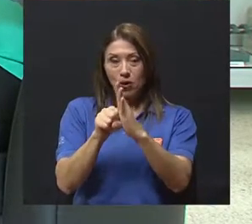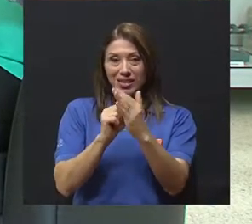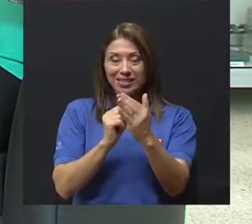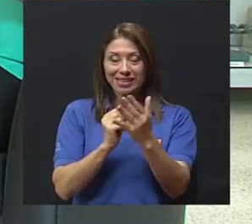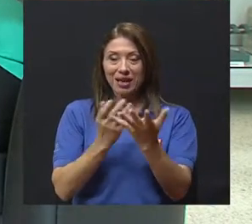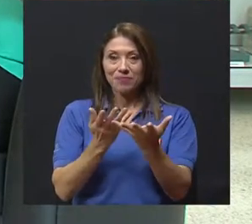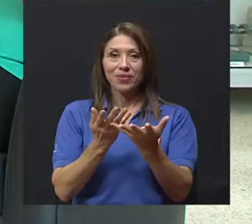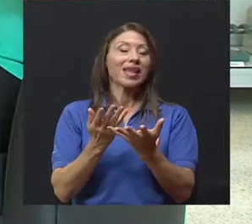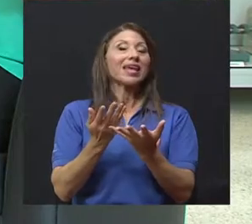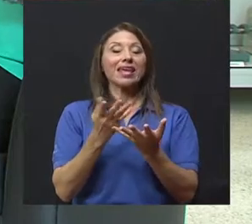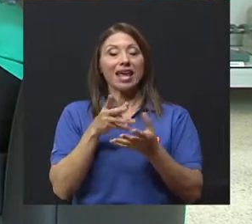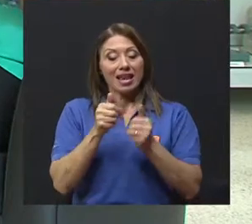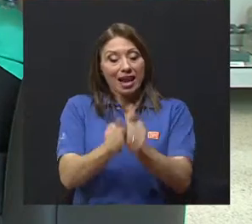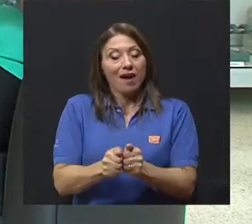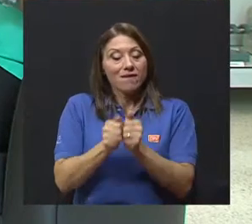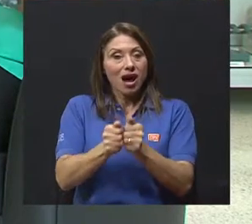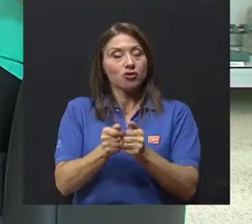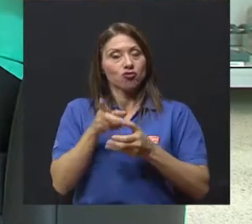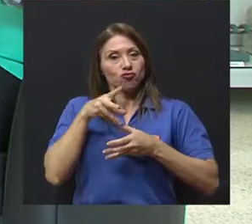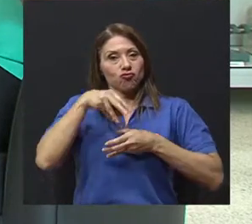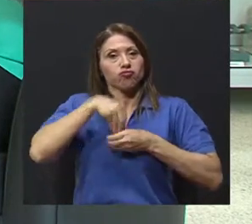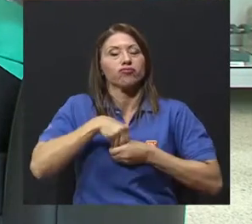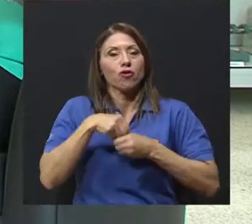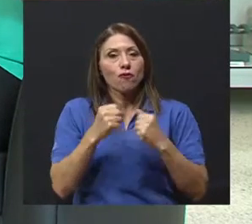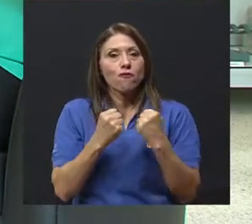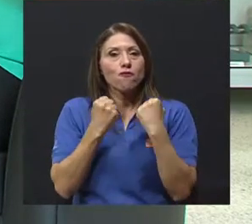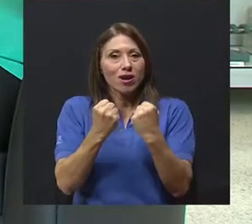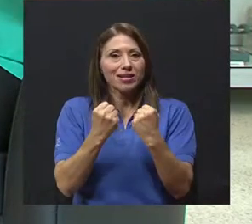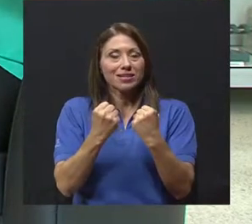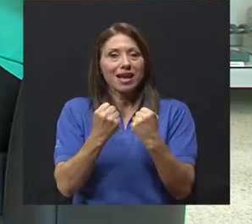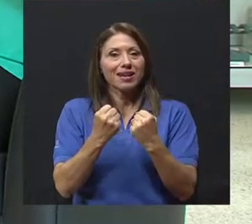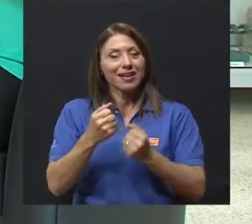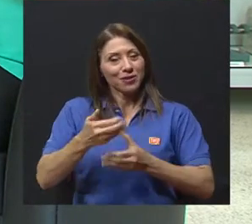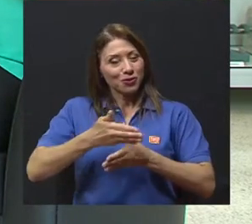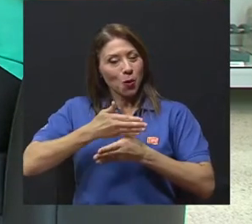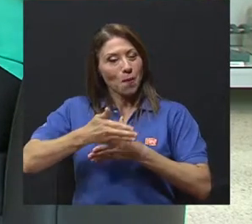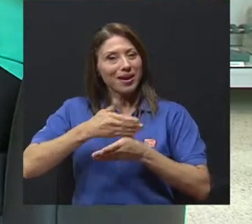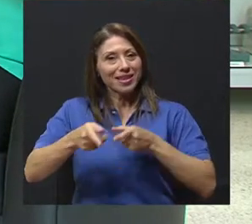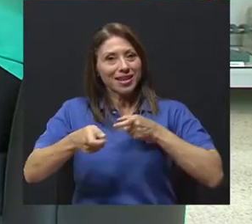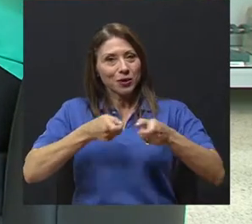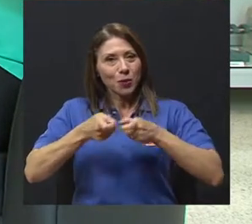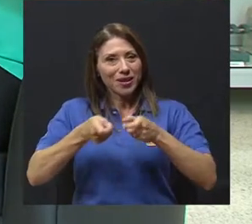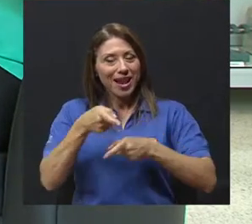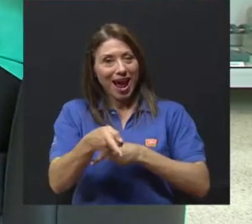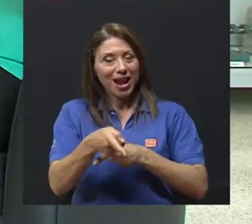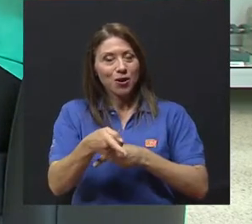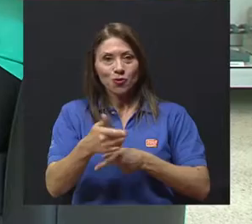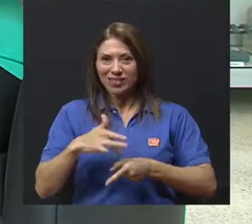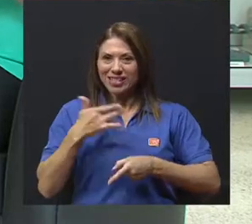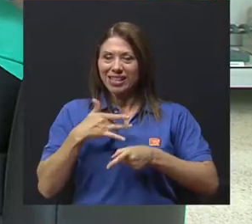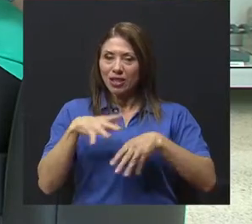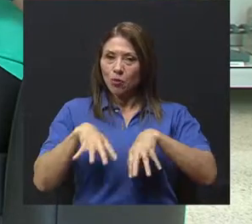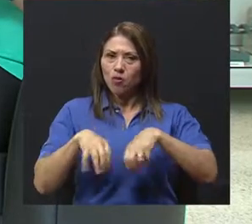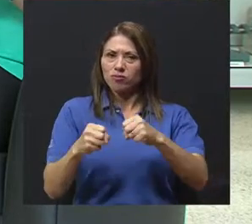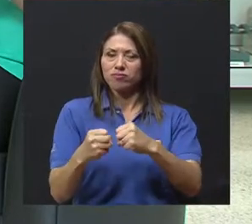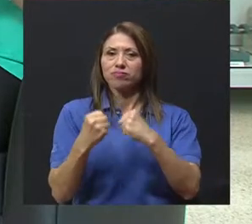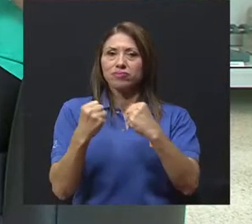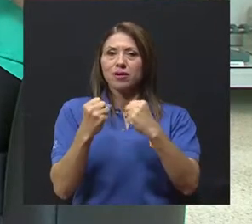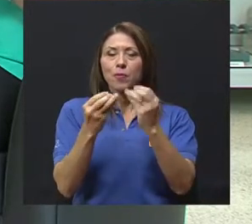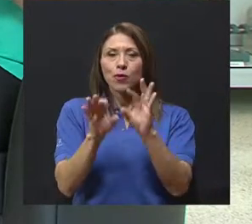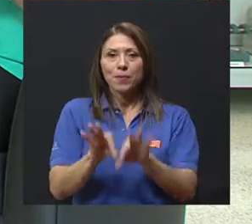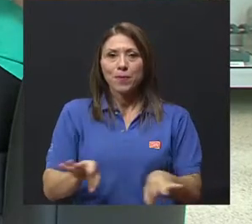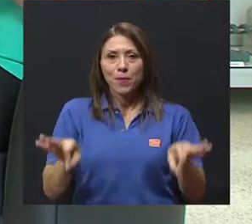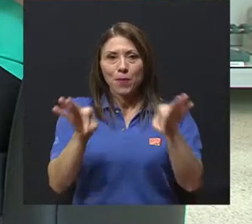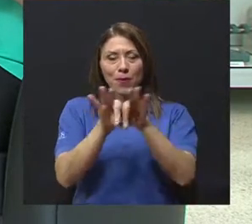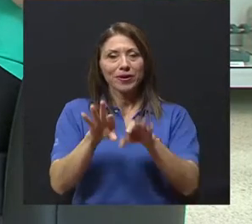que hay dentro dentro del caballo entonces el compartir el dominar yo ahí como todo ese empoderamiento que es